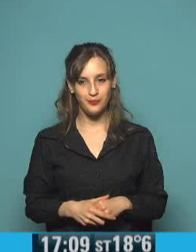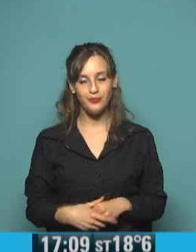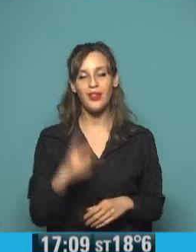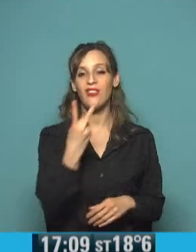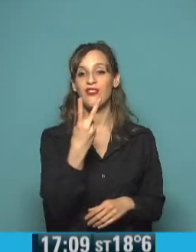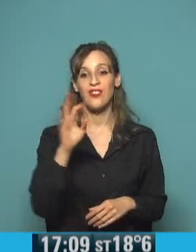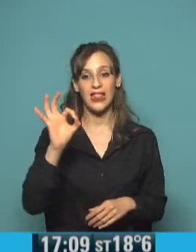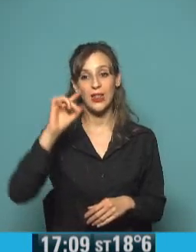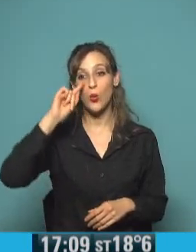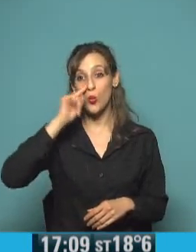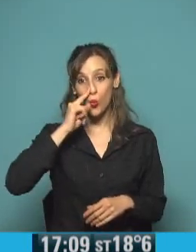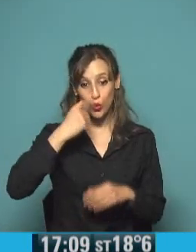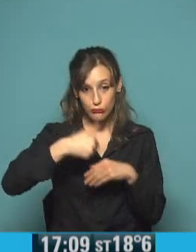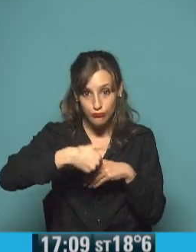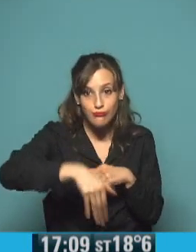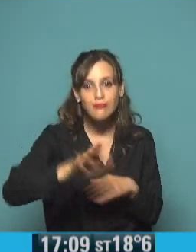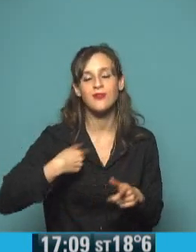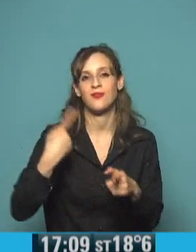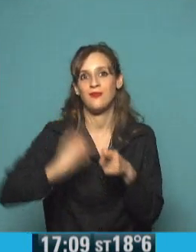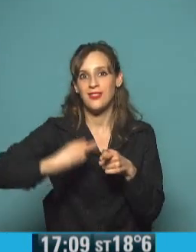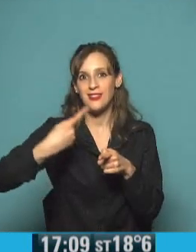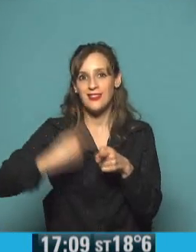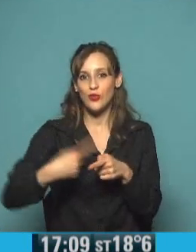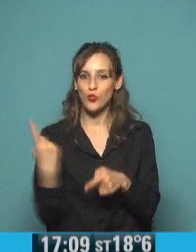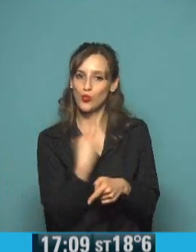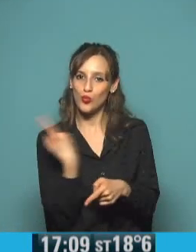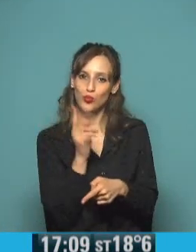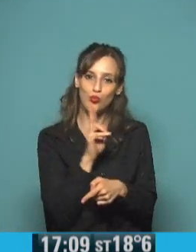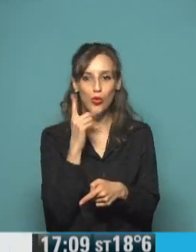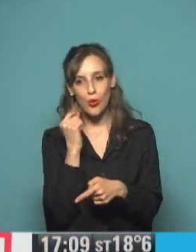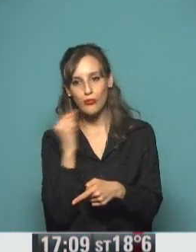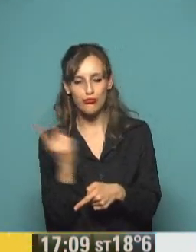Este 20 de junio celebremos juntos y juntas el Día de la Bandera.